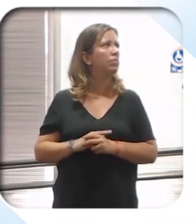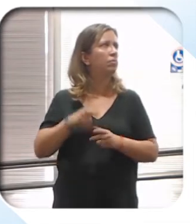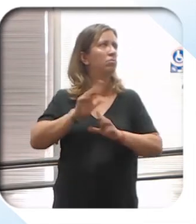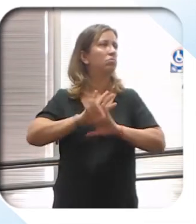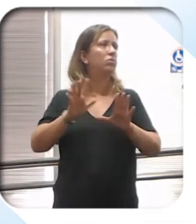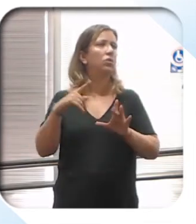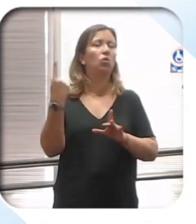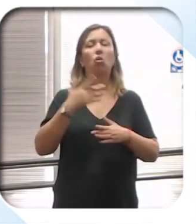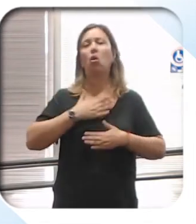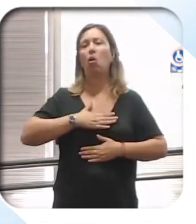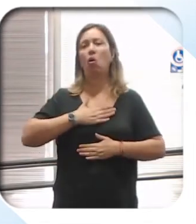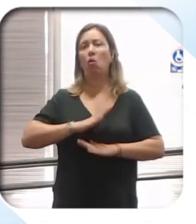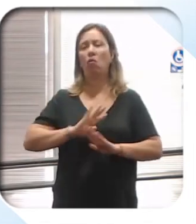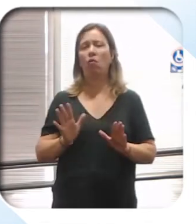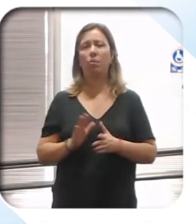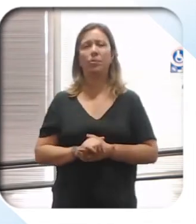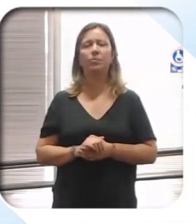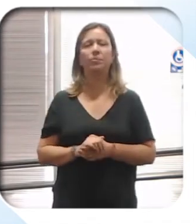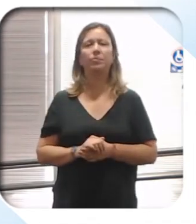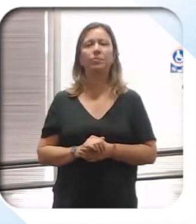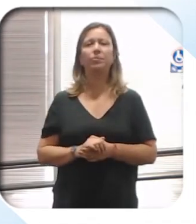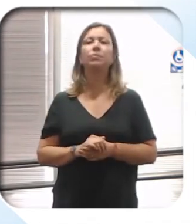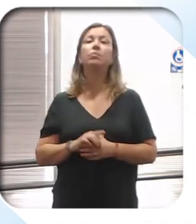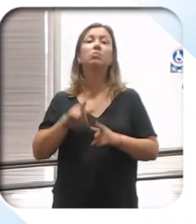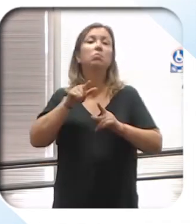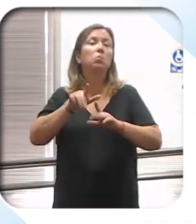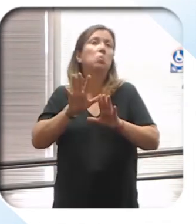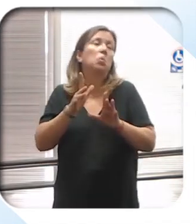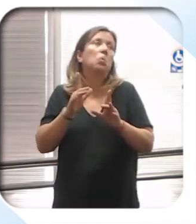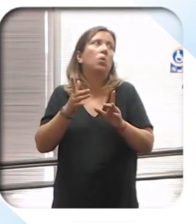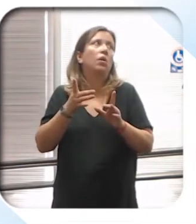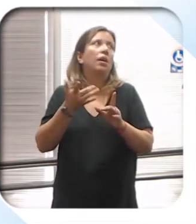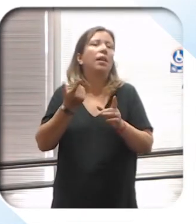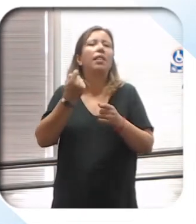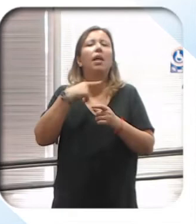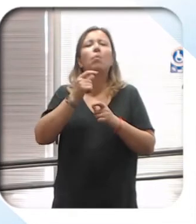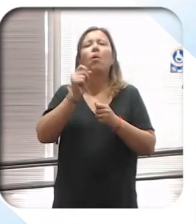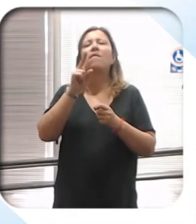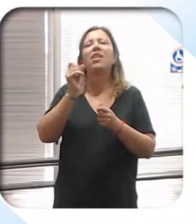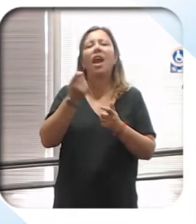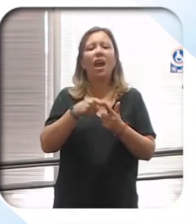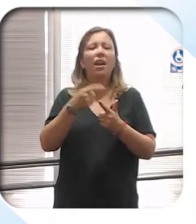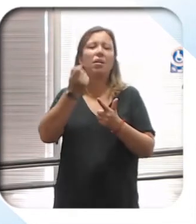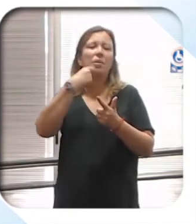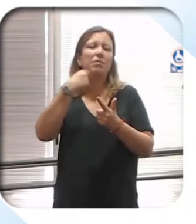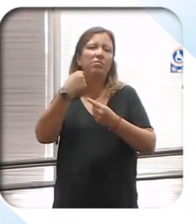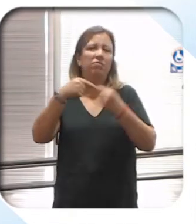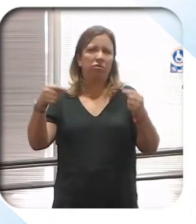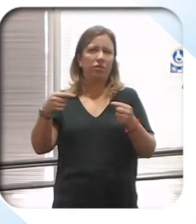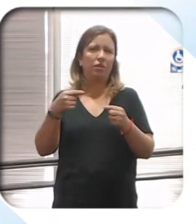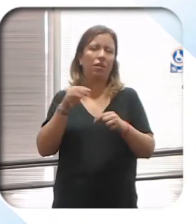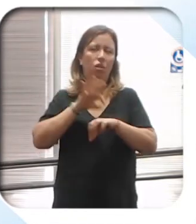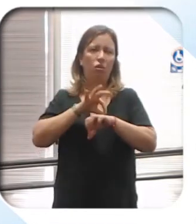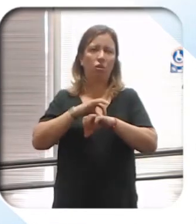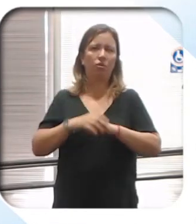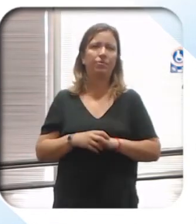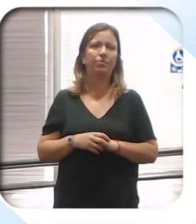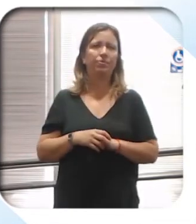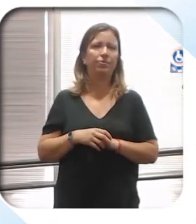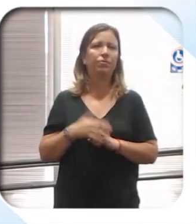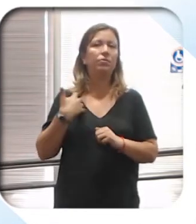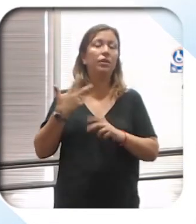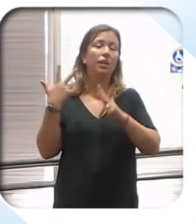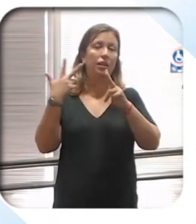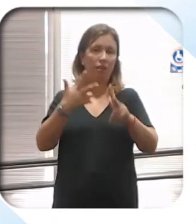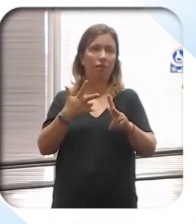y queda todo el mundo conforme. Muy bien. Esos son un poco los efectos del Viagra o del Tadalafil o Talis. Lo voy a decir